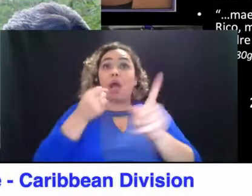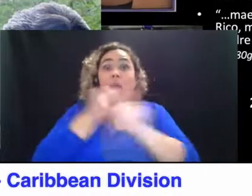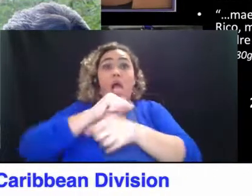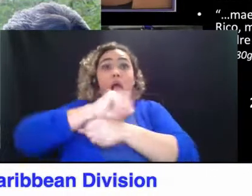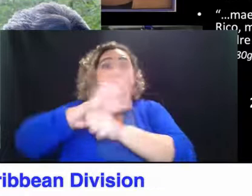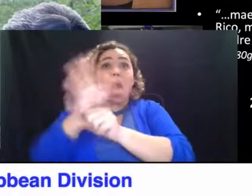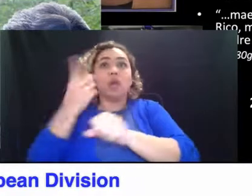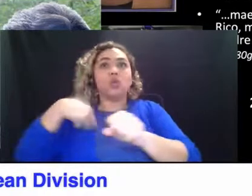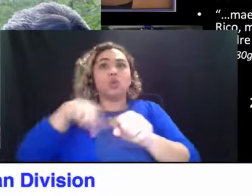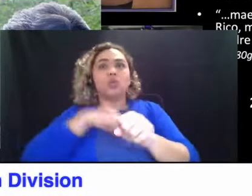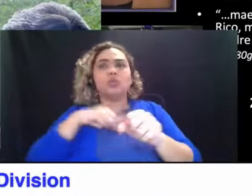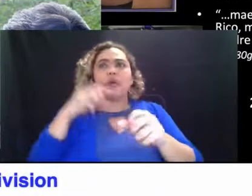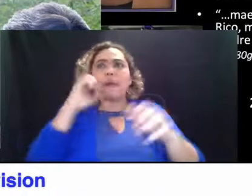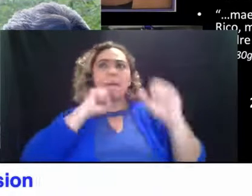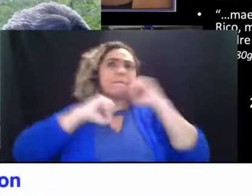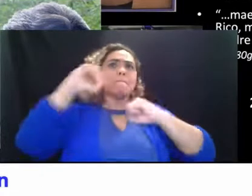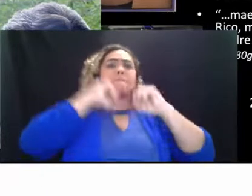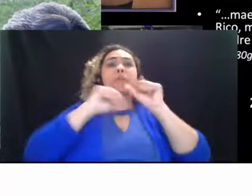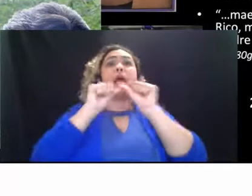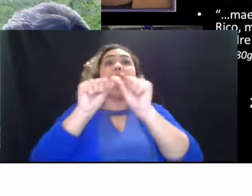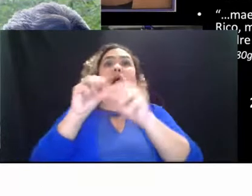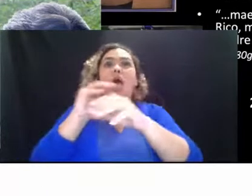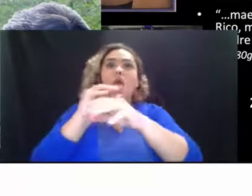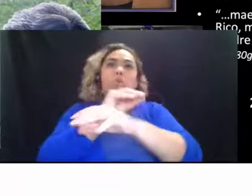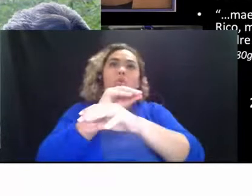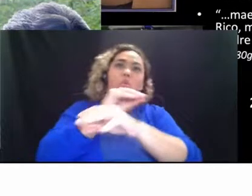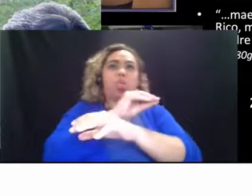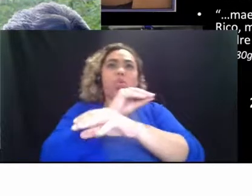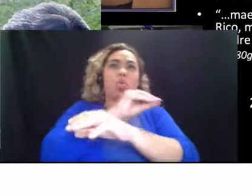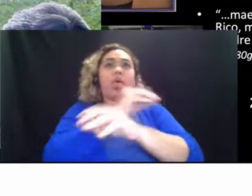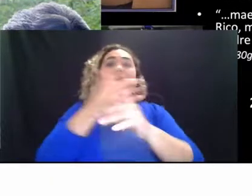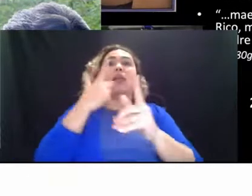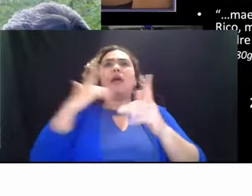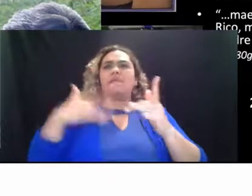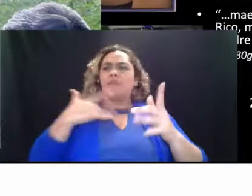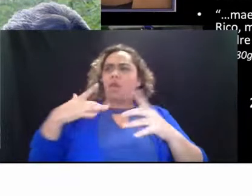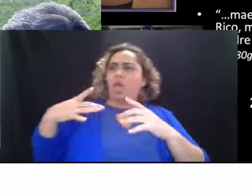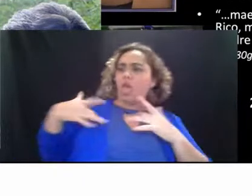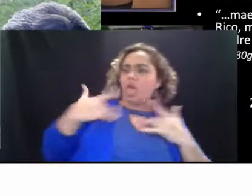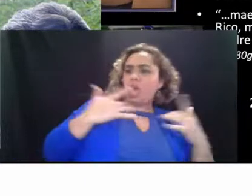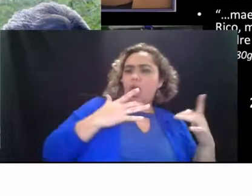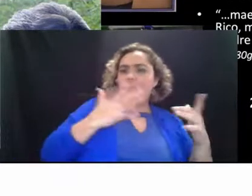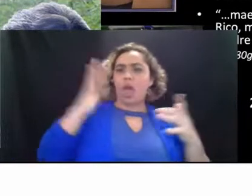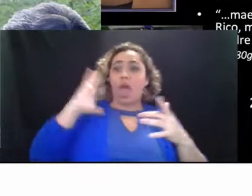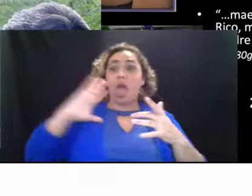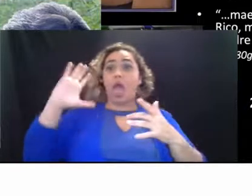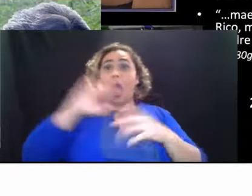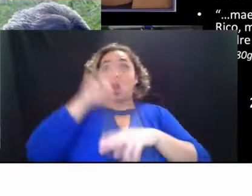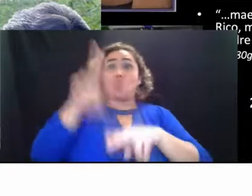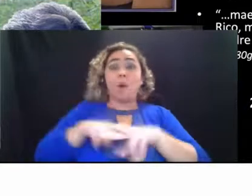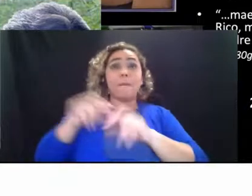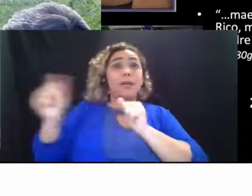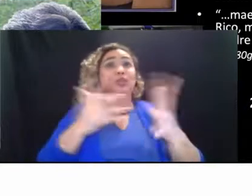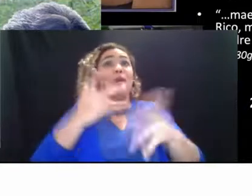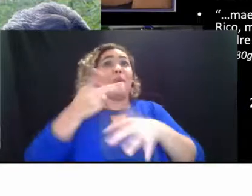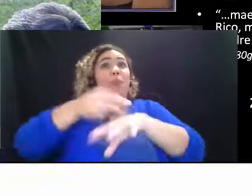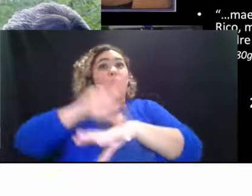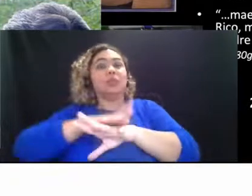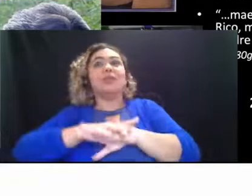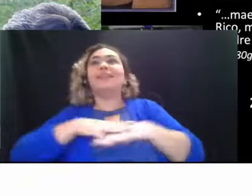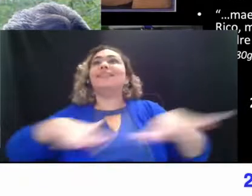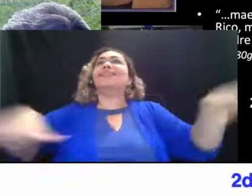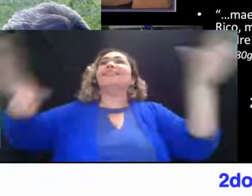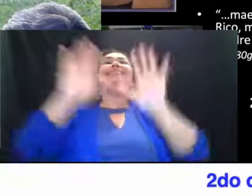estamos viviendo, continúa moviéndonos el piso, desplazando la antes normalidad de mi país en todos los